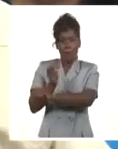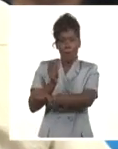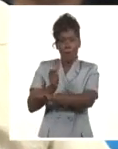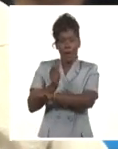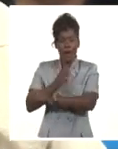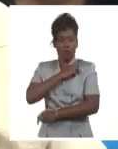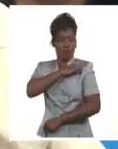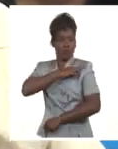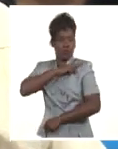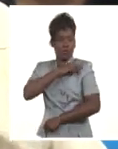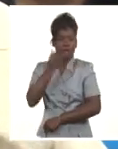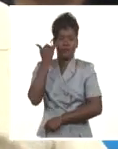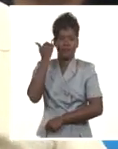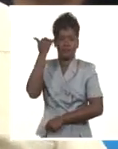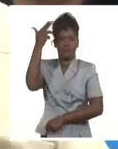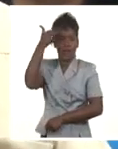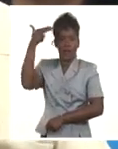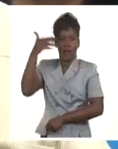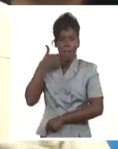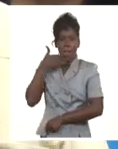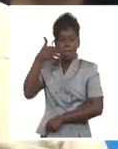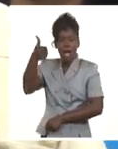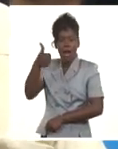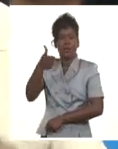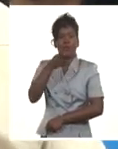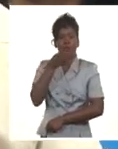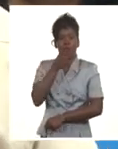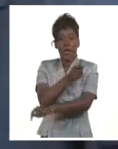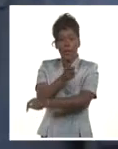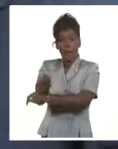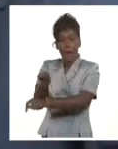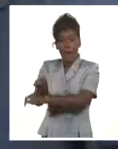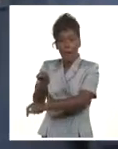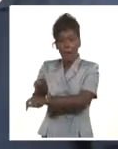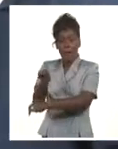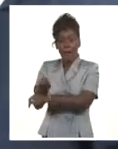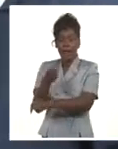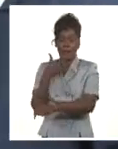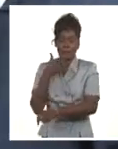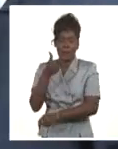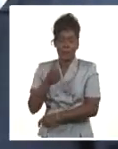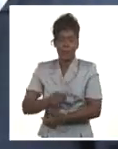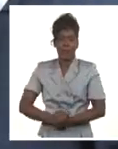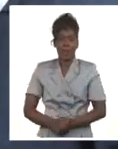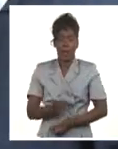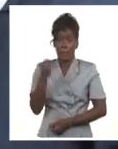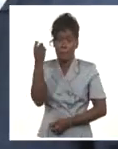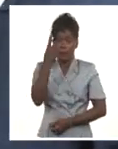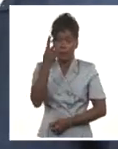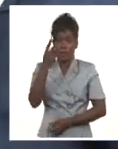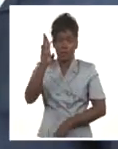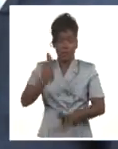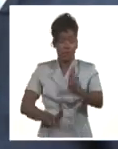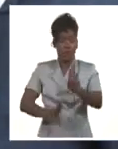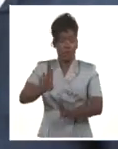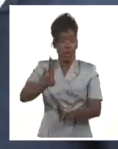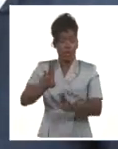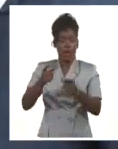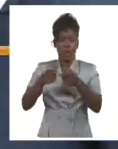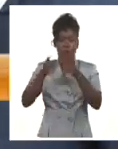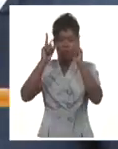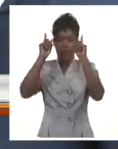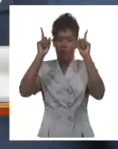búsqueda del conocimiento mutuo de las legislaciones laborales. Creo que es un acuerdo primero político de